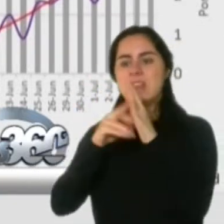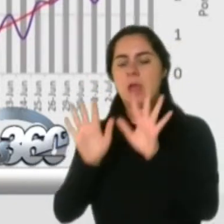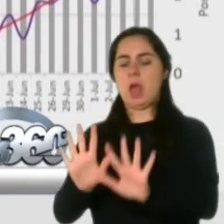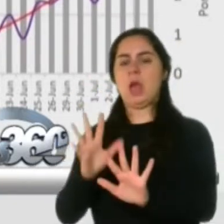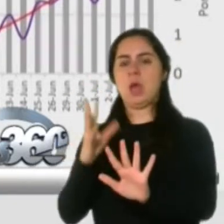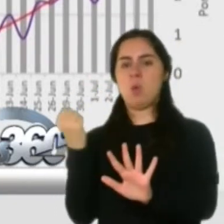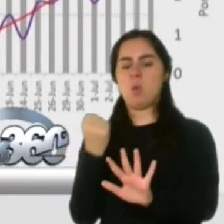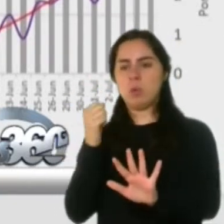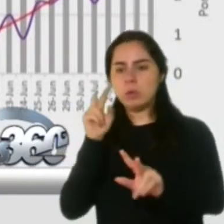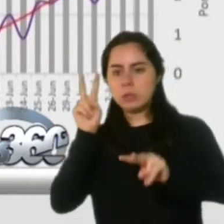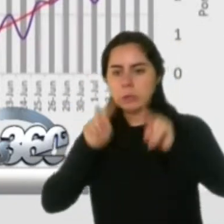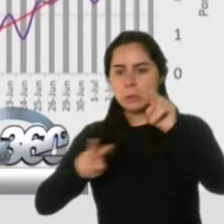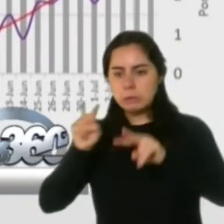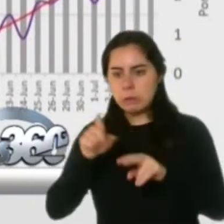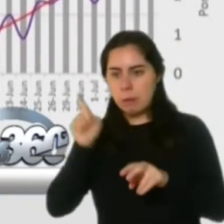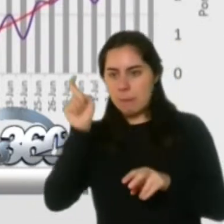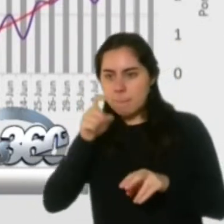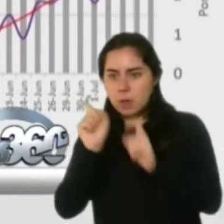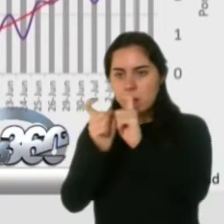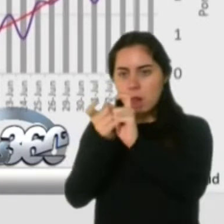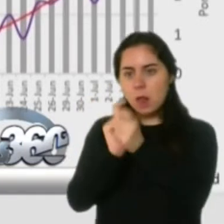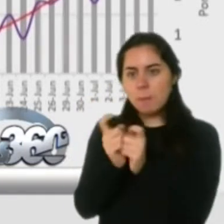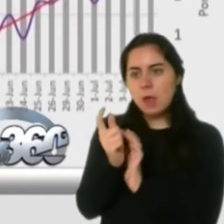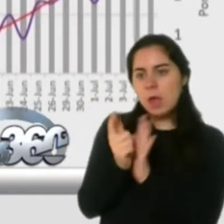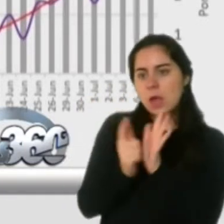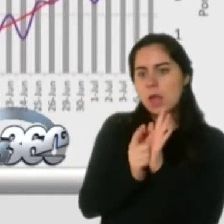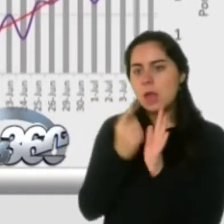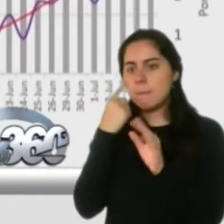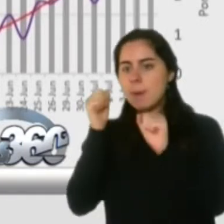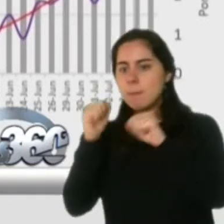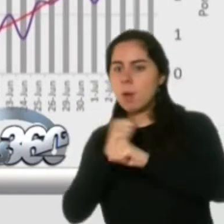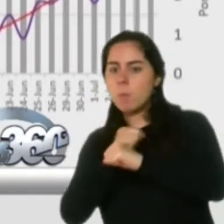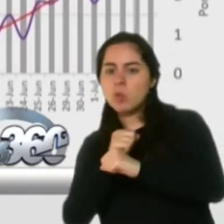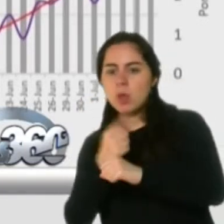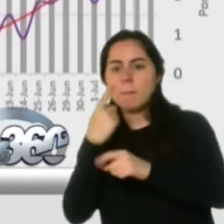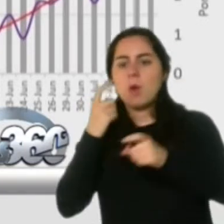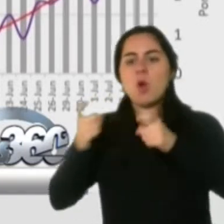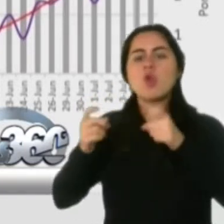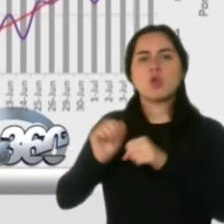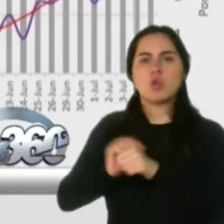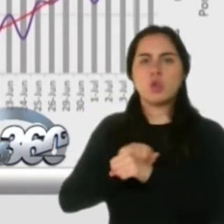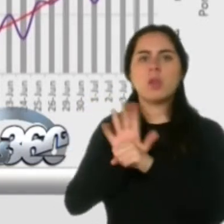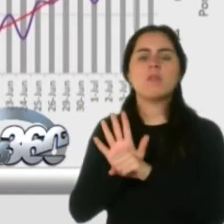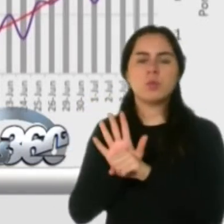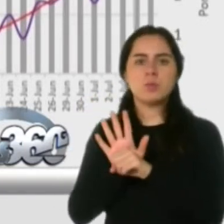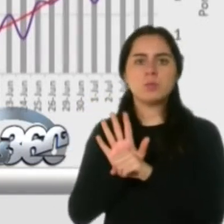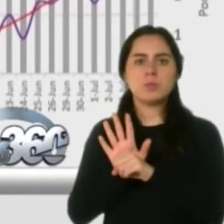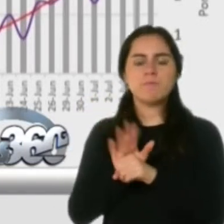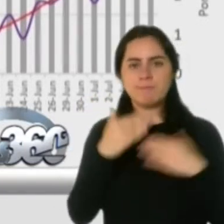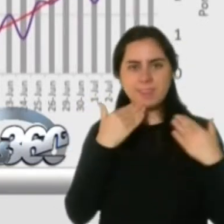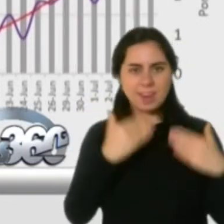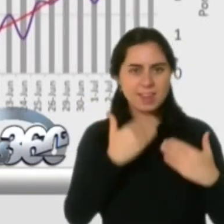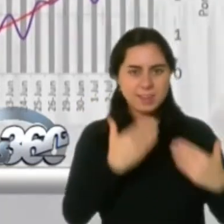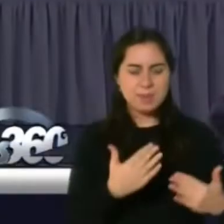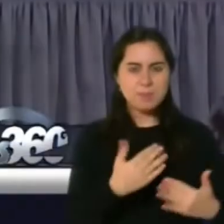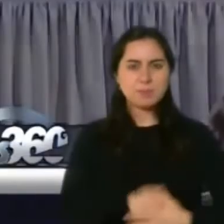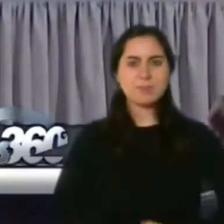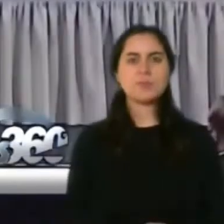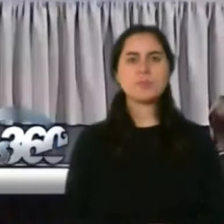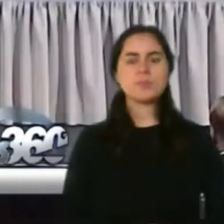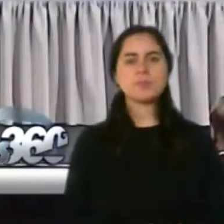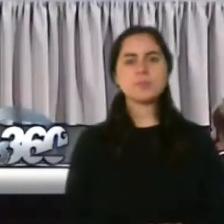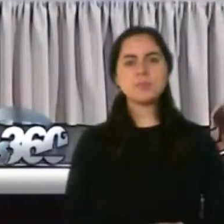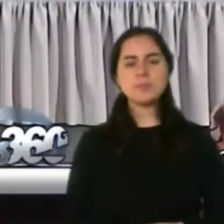se procede o hay que hacer algunos ajustes en lo que se ha hecho para controlar la epidemia. Gracias.